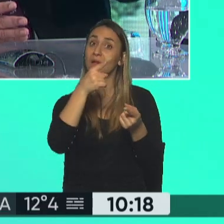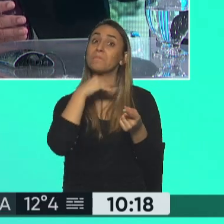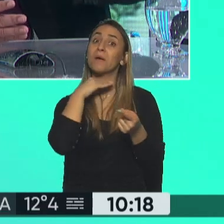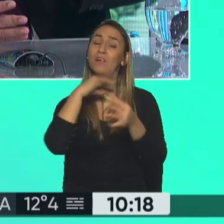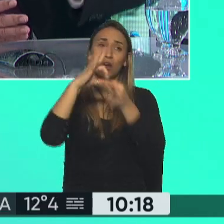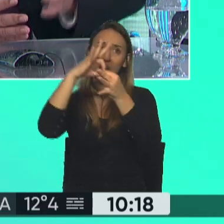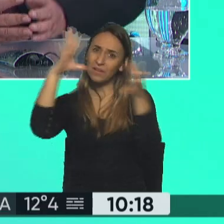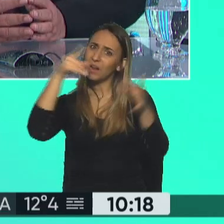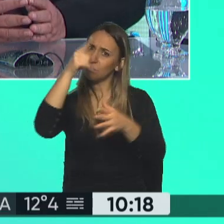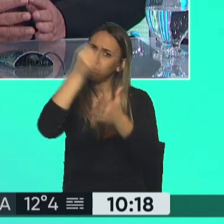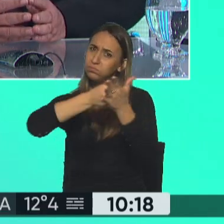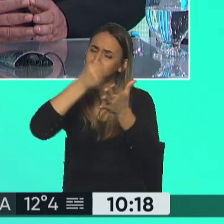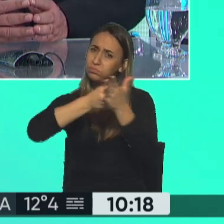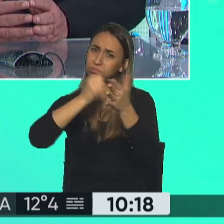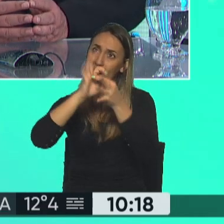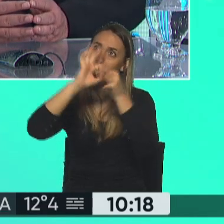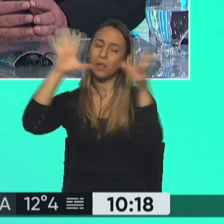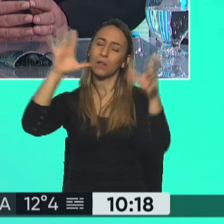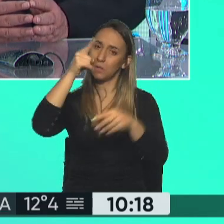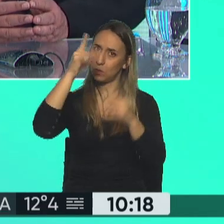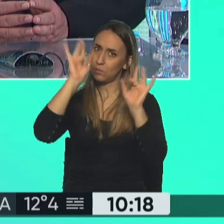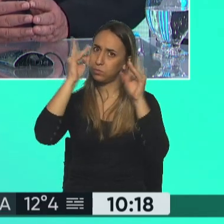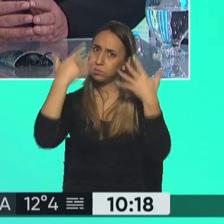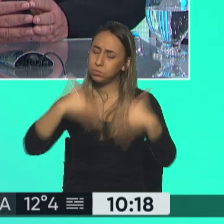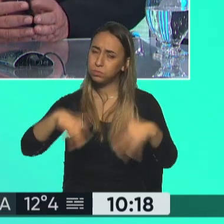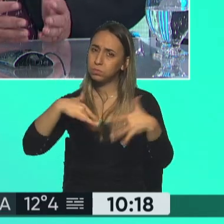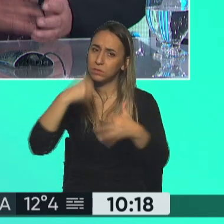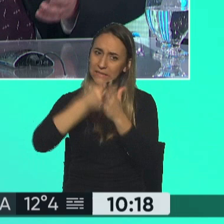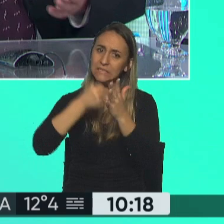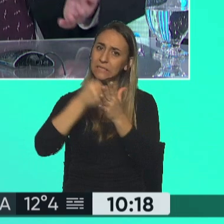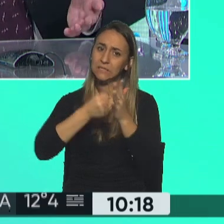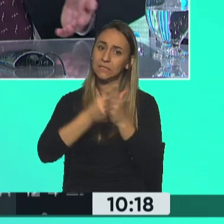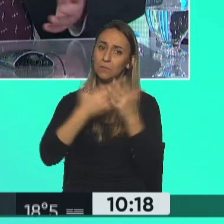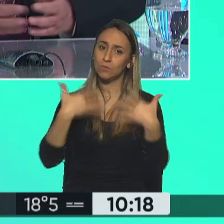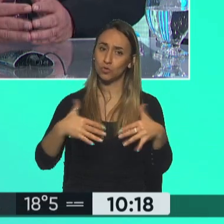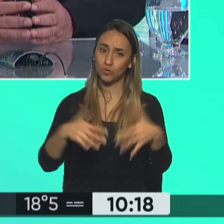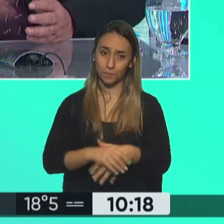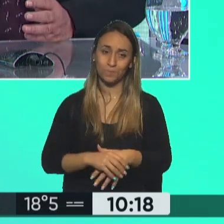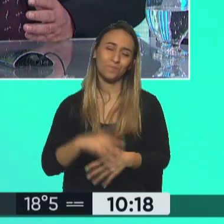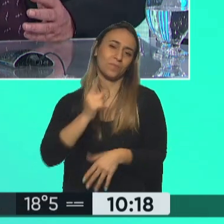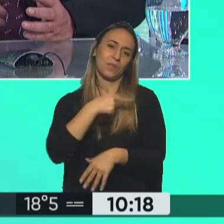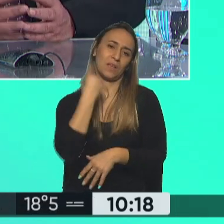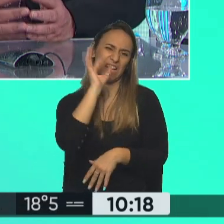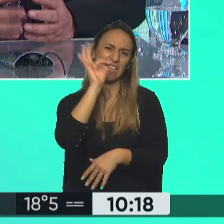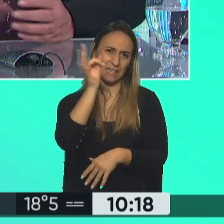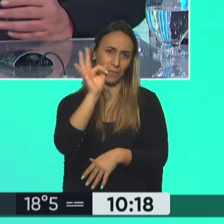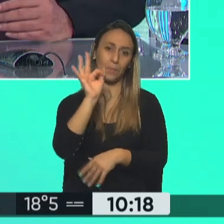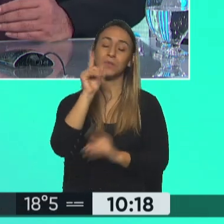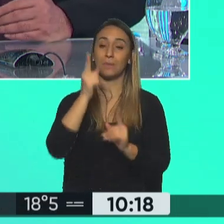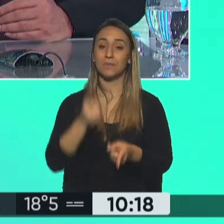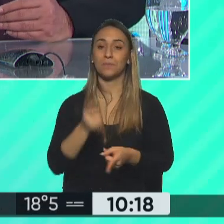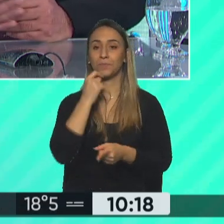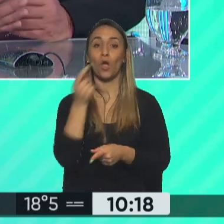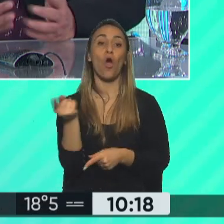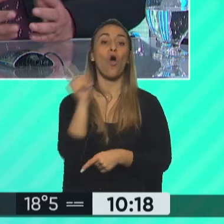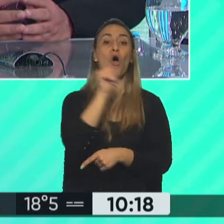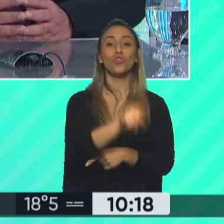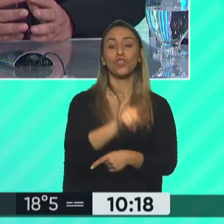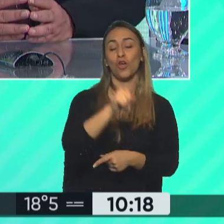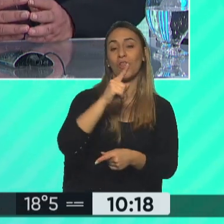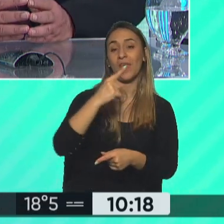costó muchísimo la independencia a México. Y bueno, y ya sabemos también, por el otro lado, otro libertador de América,